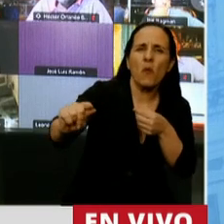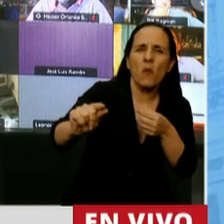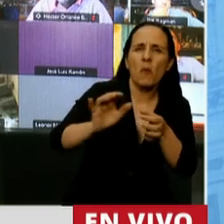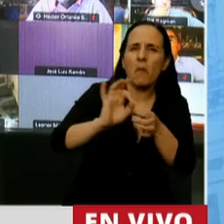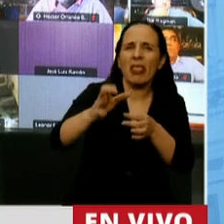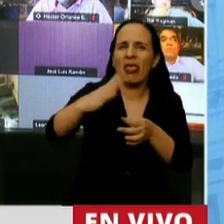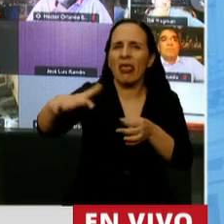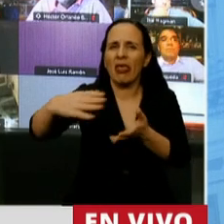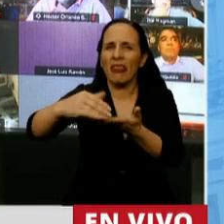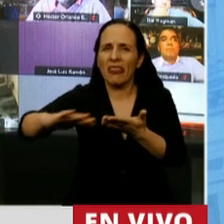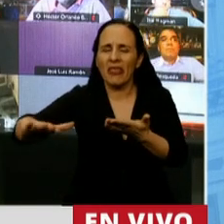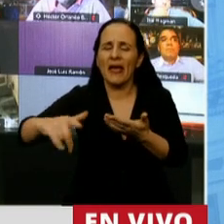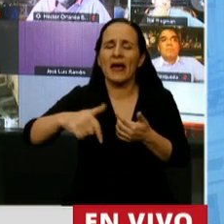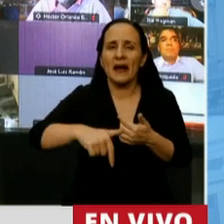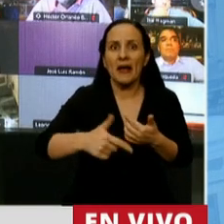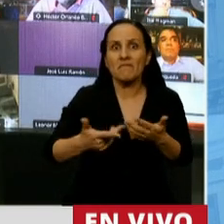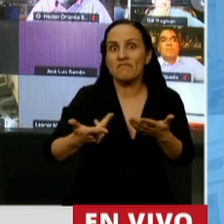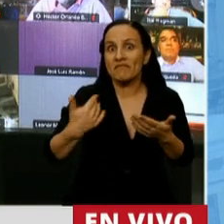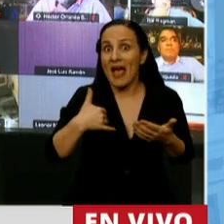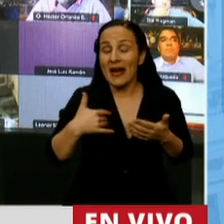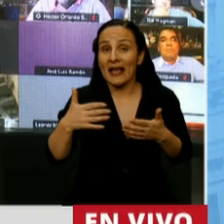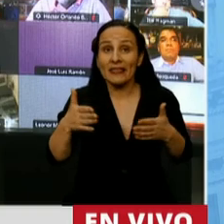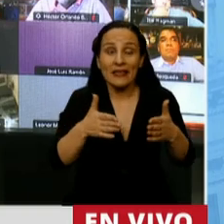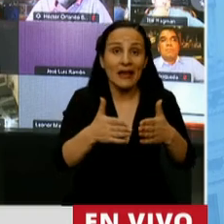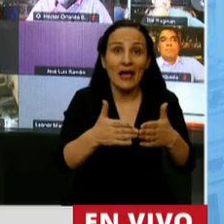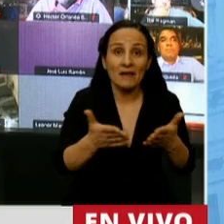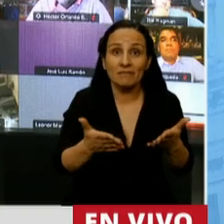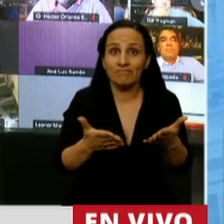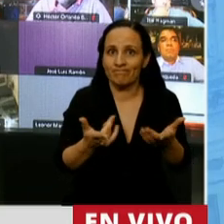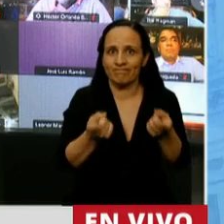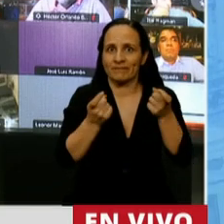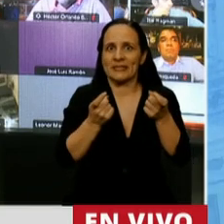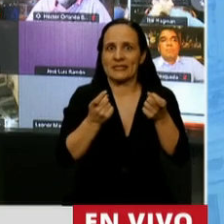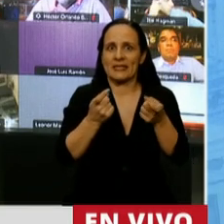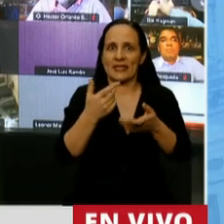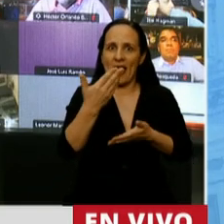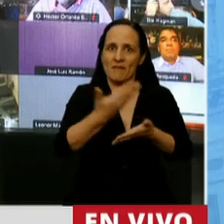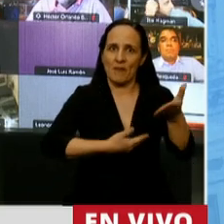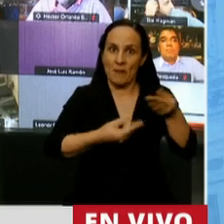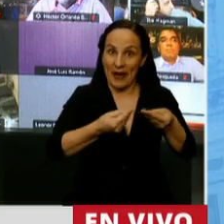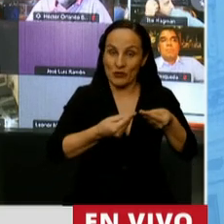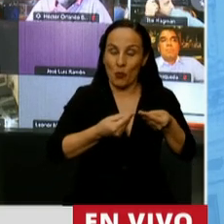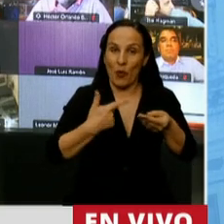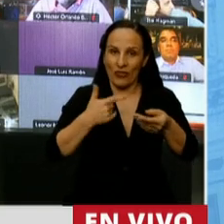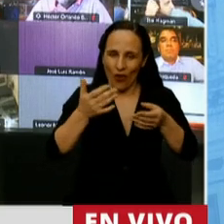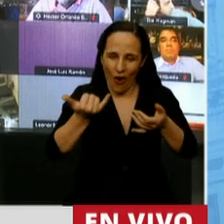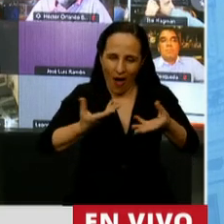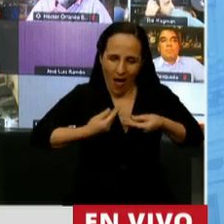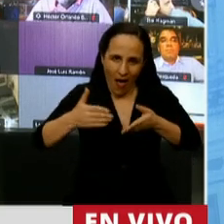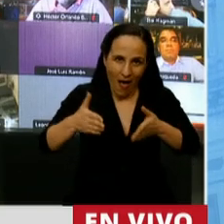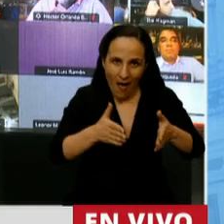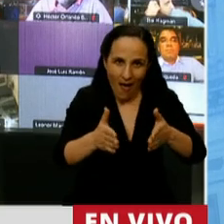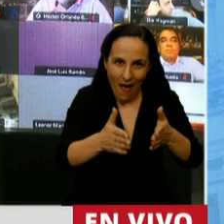para el caso de la argentina el rumbo es el presupuesto esto que estamos votando hoy es un programa de